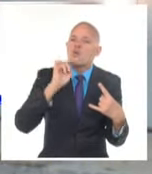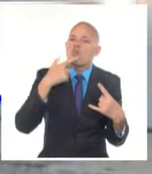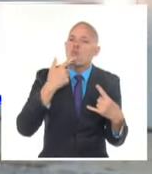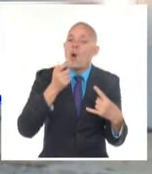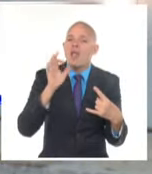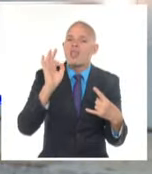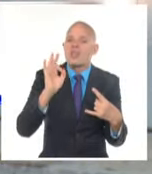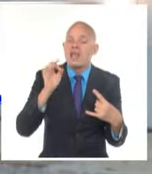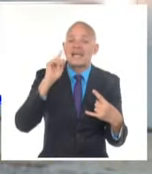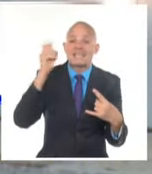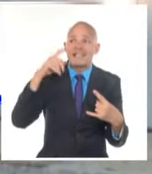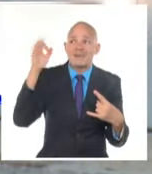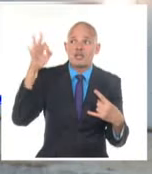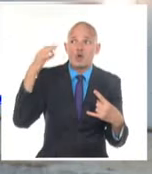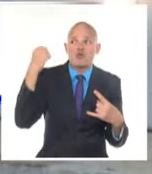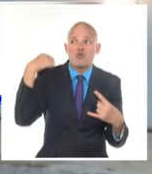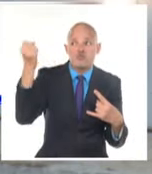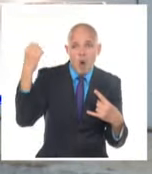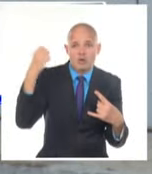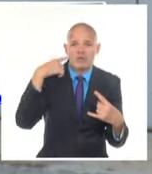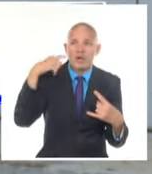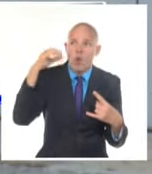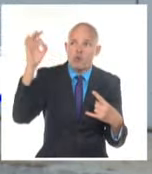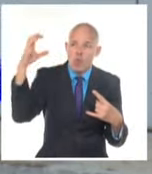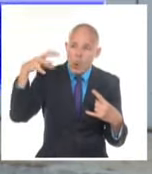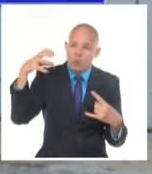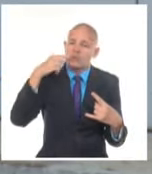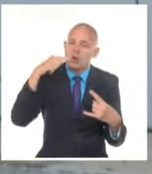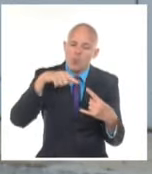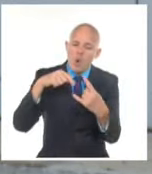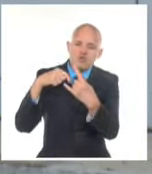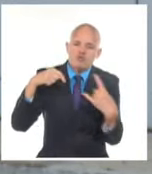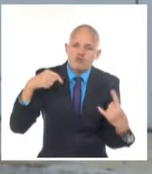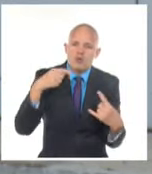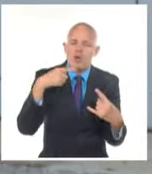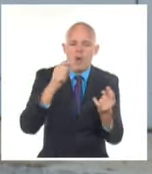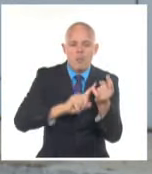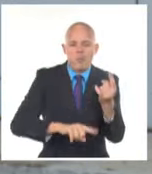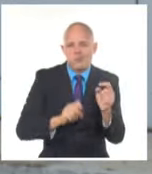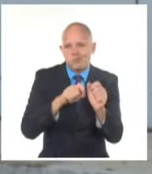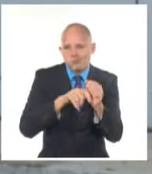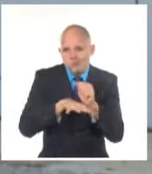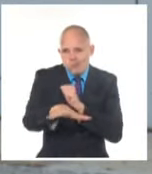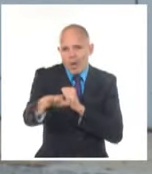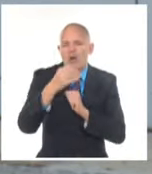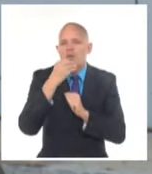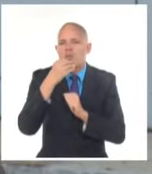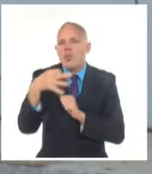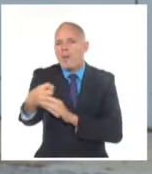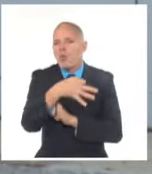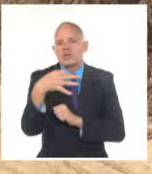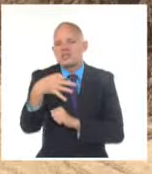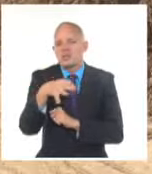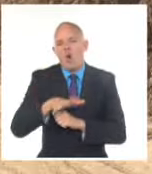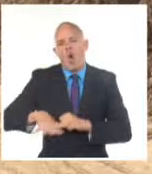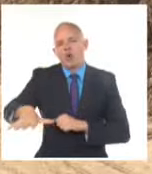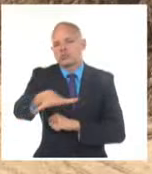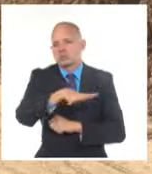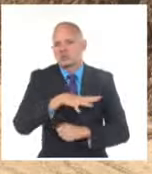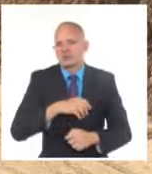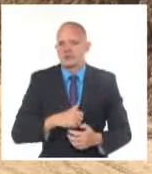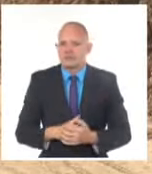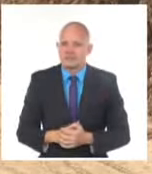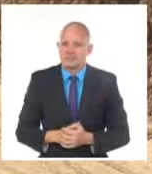solar, él puede estar significando cerca del 35% de la demanda eléctrica del municipio, 35-40%.